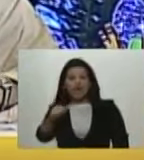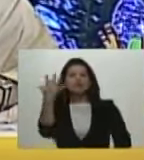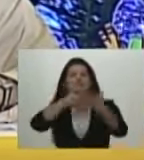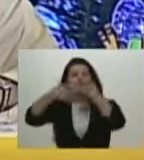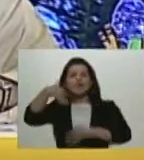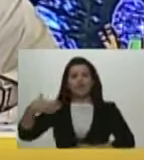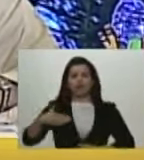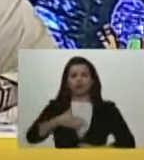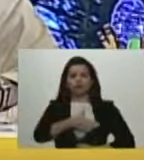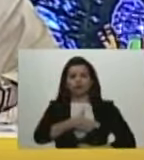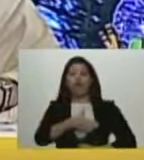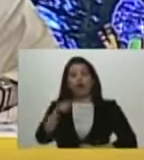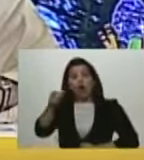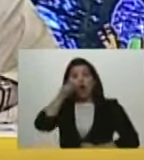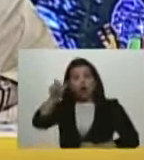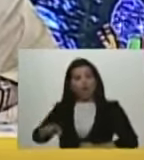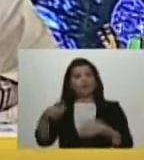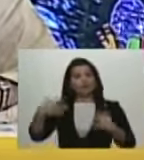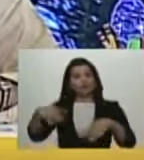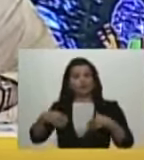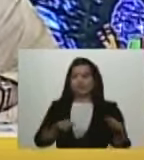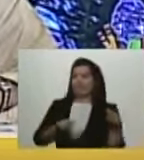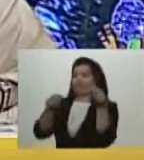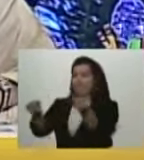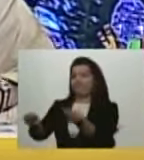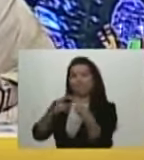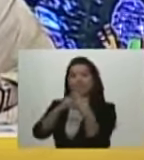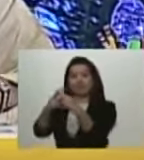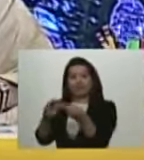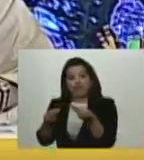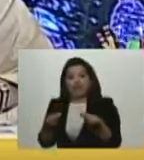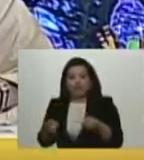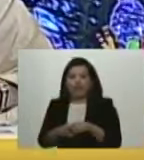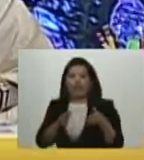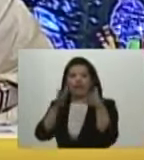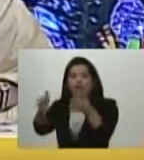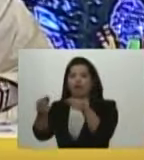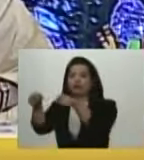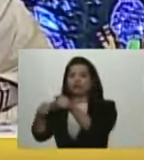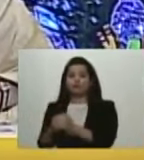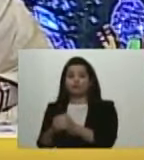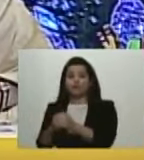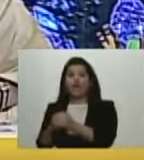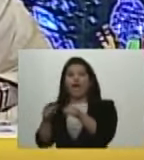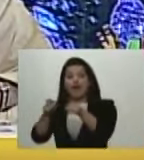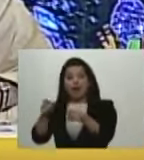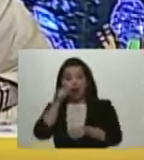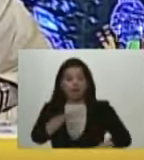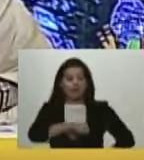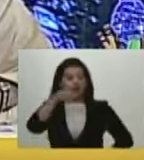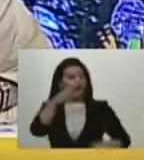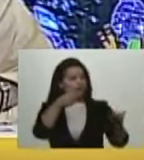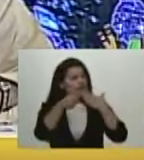transformó, querido bisnieto Alberto Urdaneta, querido